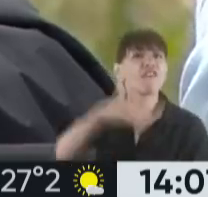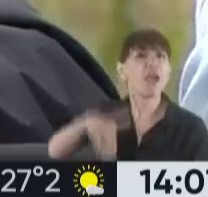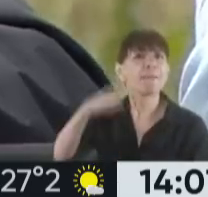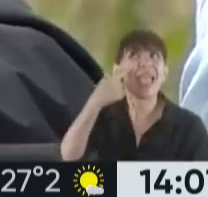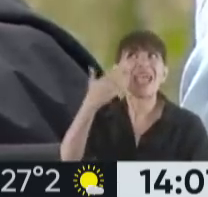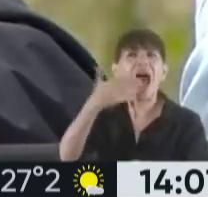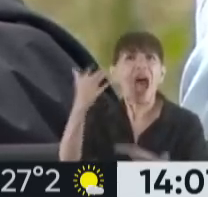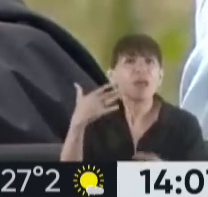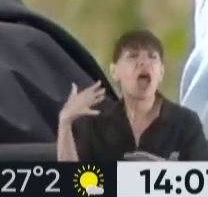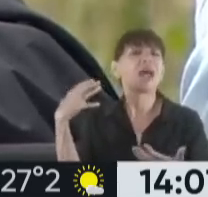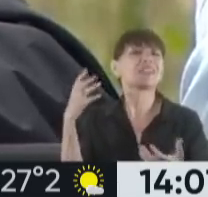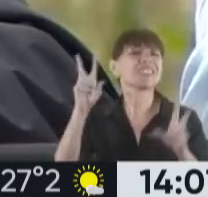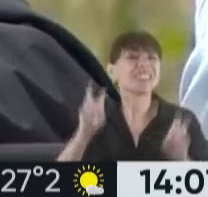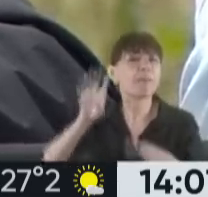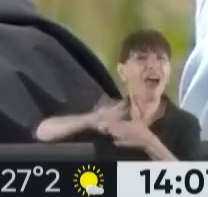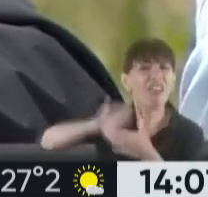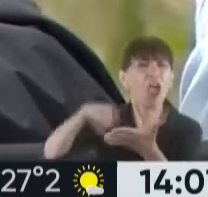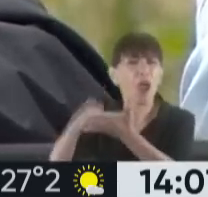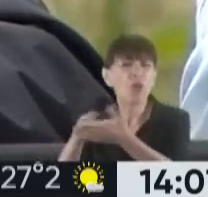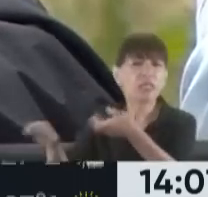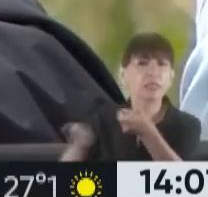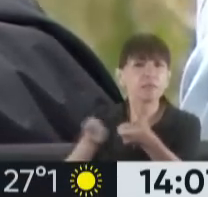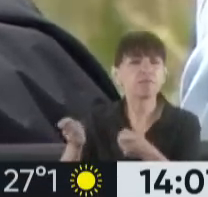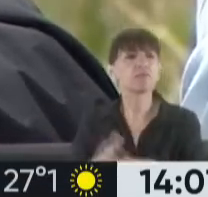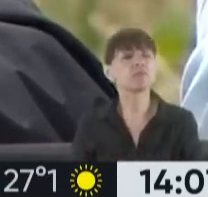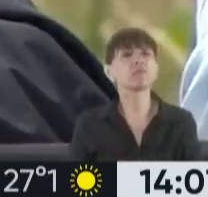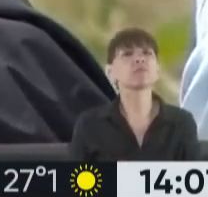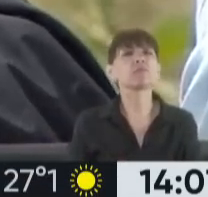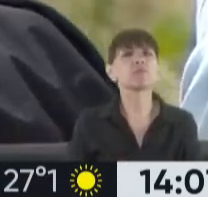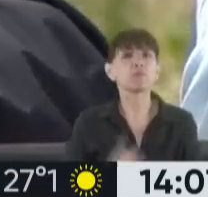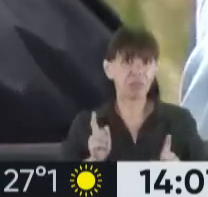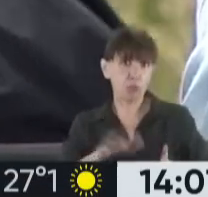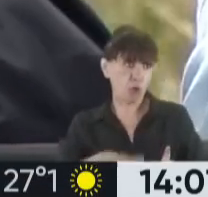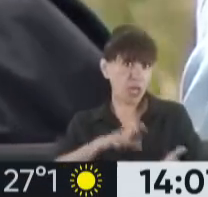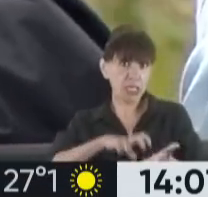negociando, y el llamado lo hacía desde la ciudad de Salta.